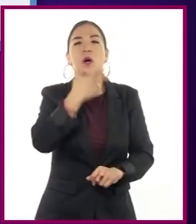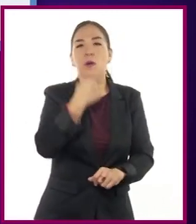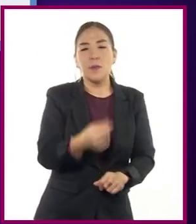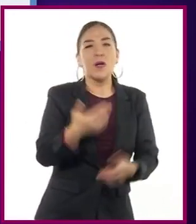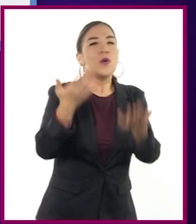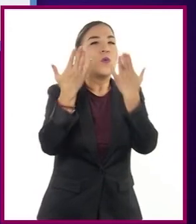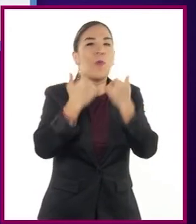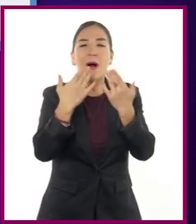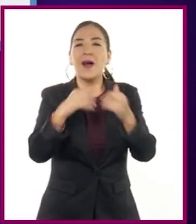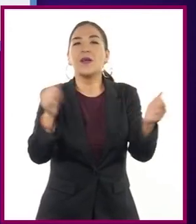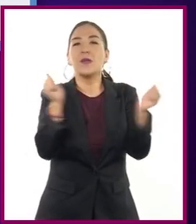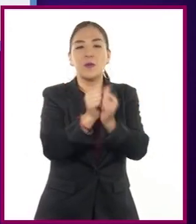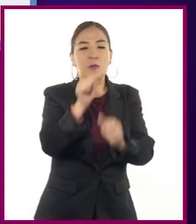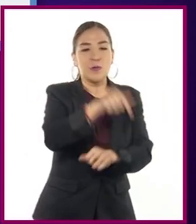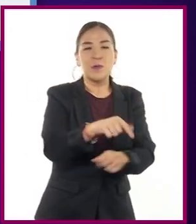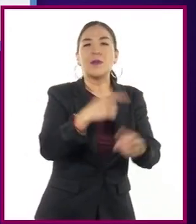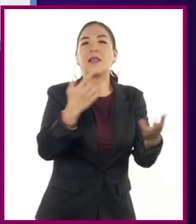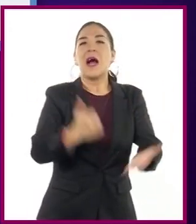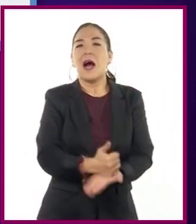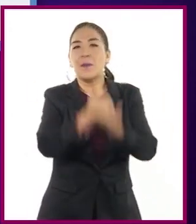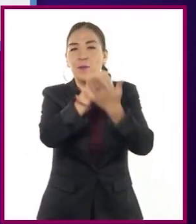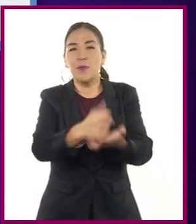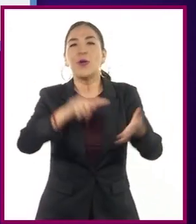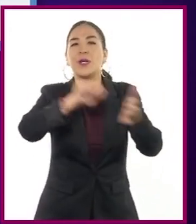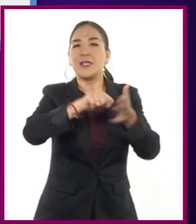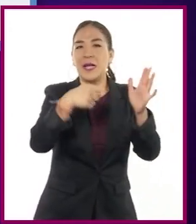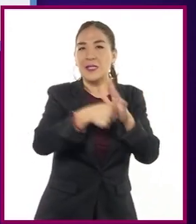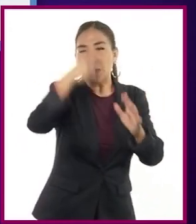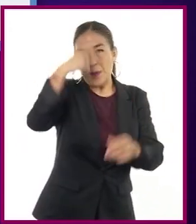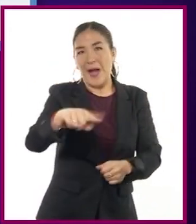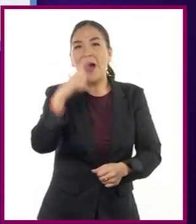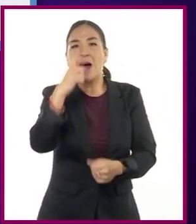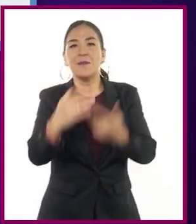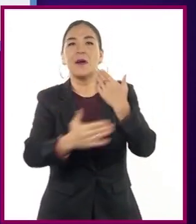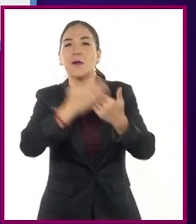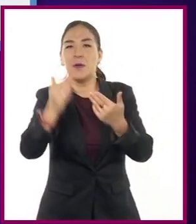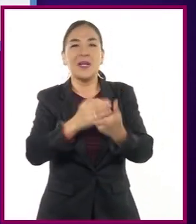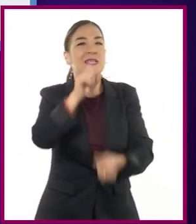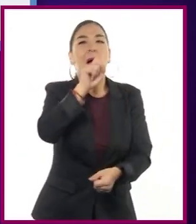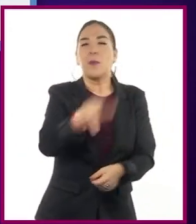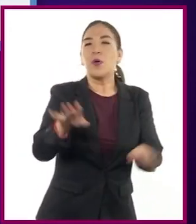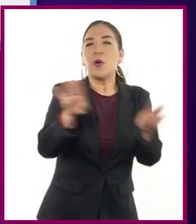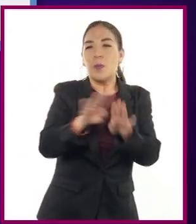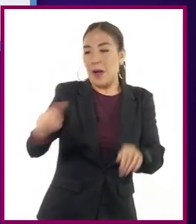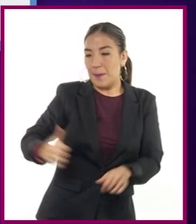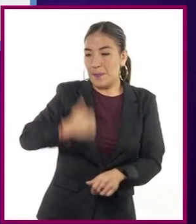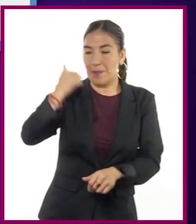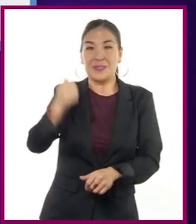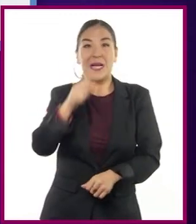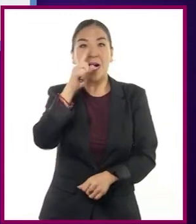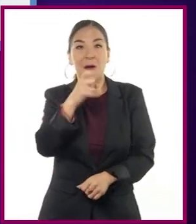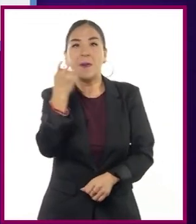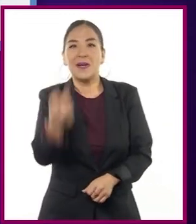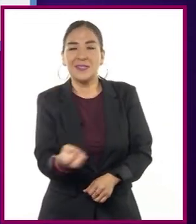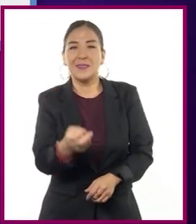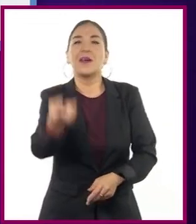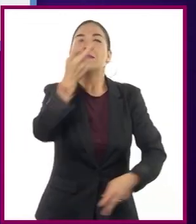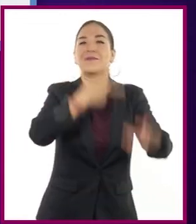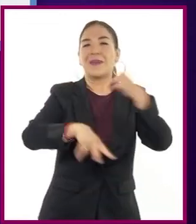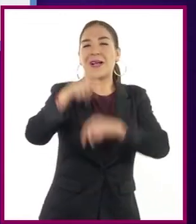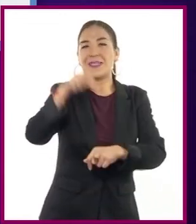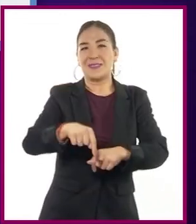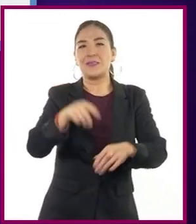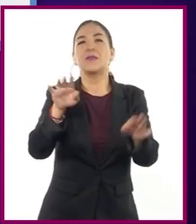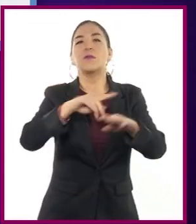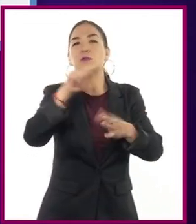no cuentan con los medios técnicos para evitar la escasez de agua, ni para aprovechar de forma eficiente la que llega actualmente